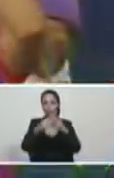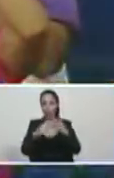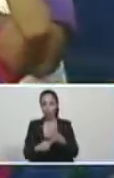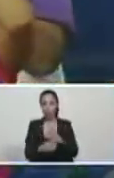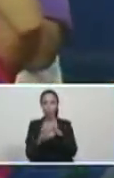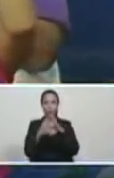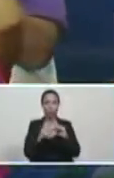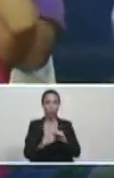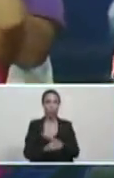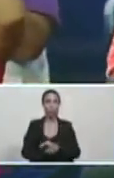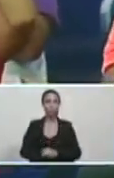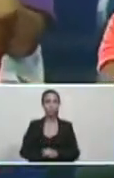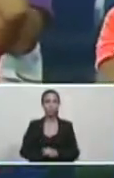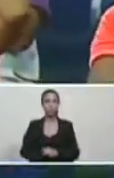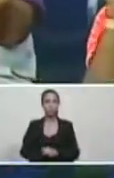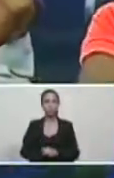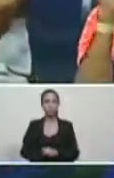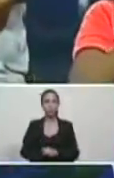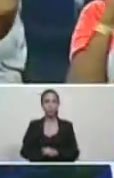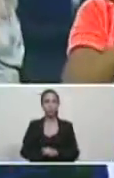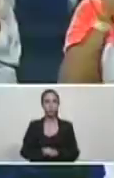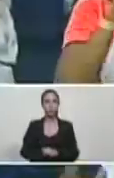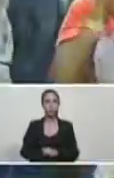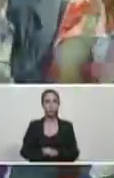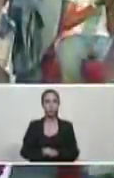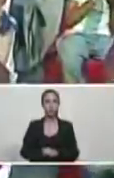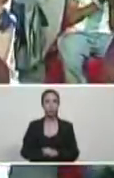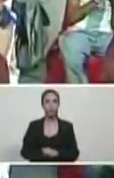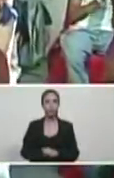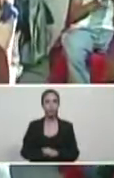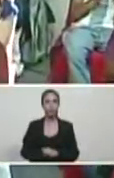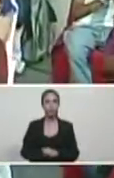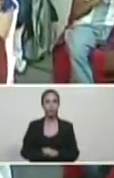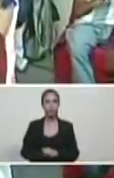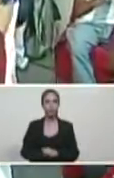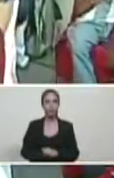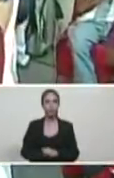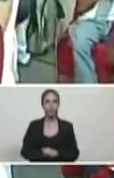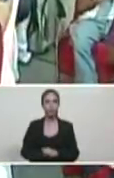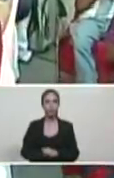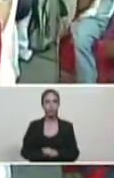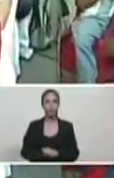Venezuela a través del Movimiento por la Paz y la Vida. Ahora...